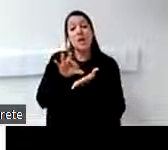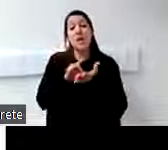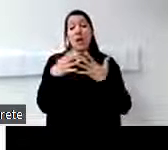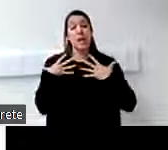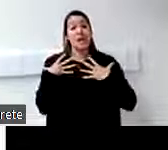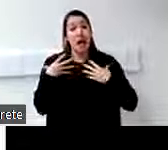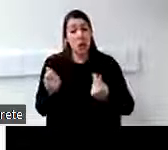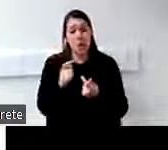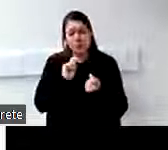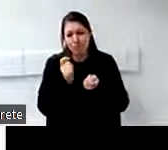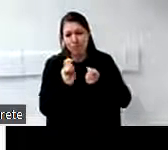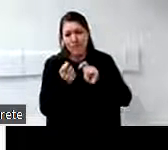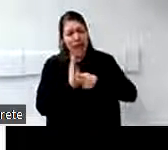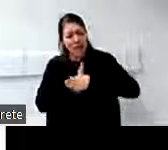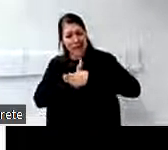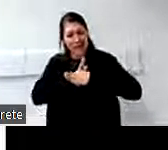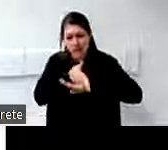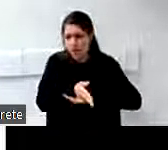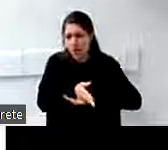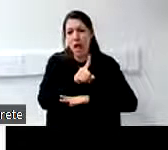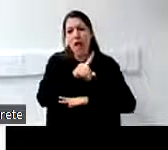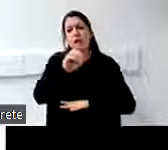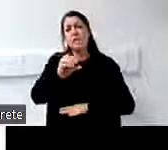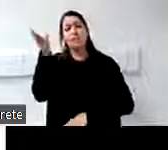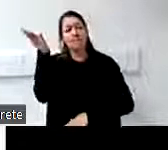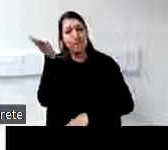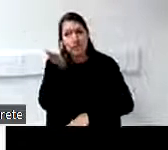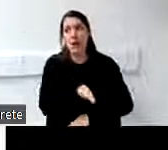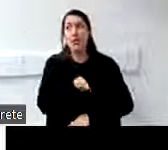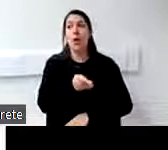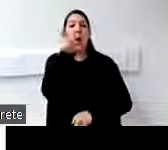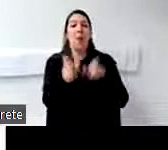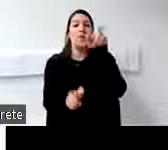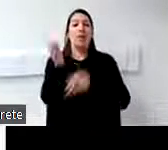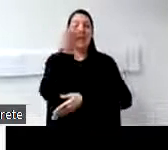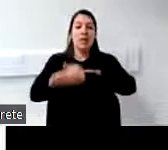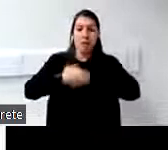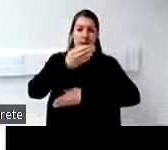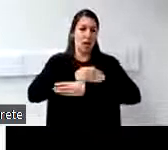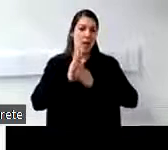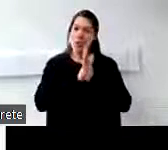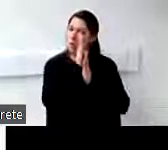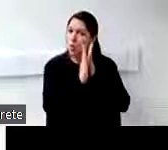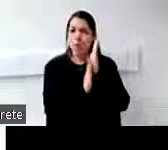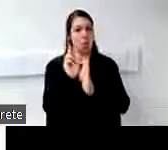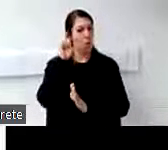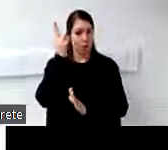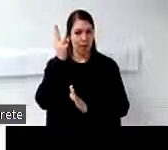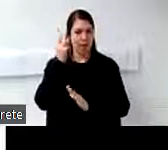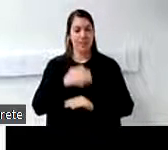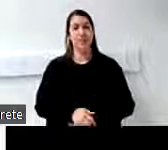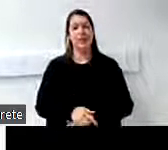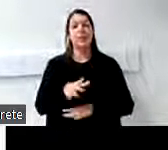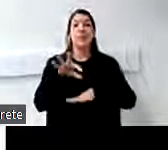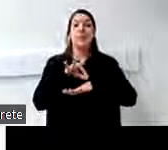accesible plenamente para todas las personas con discapacidad del país. La